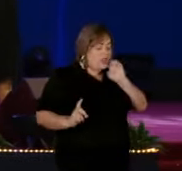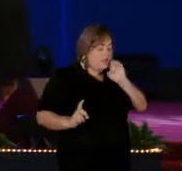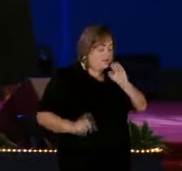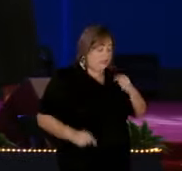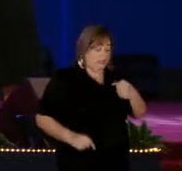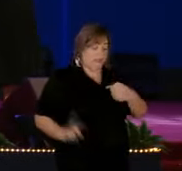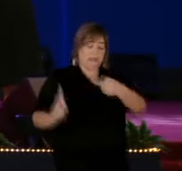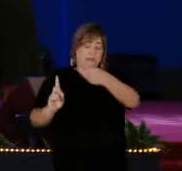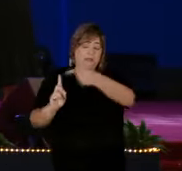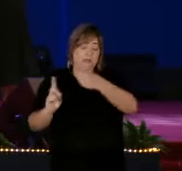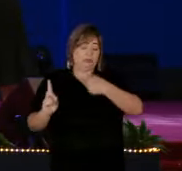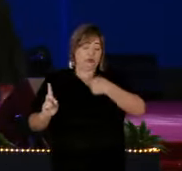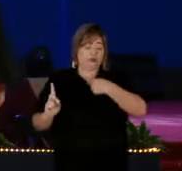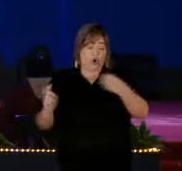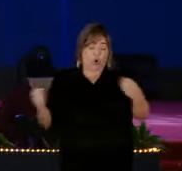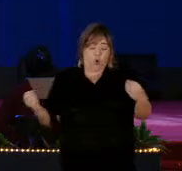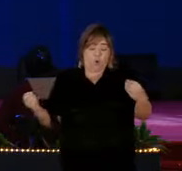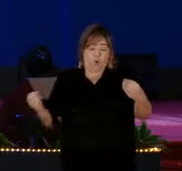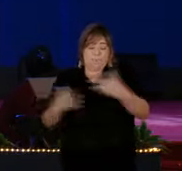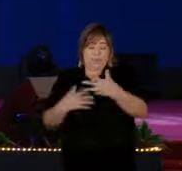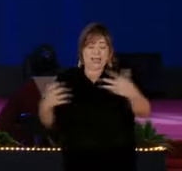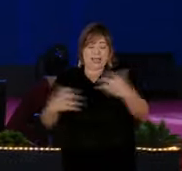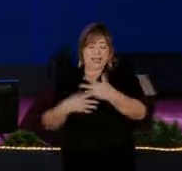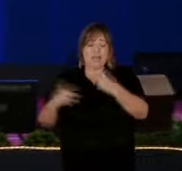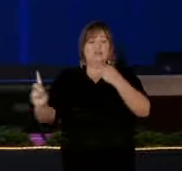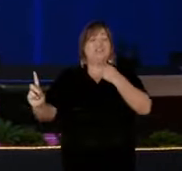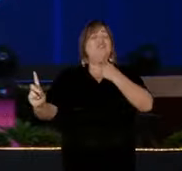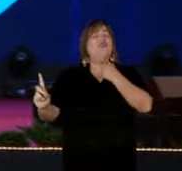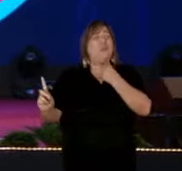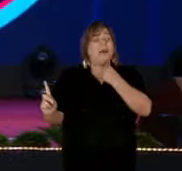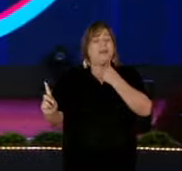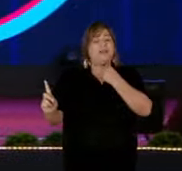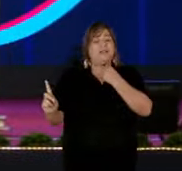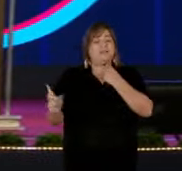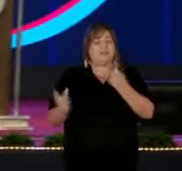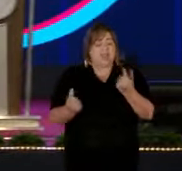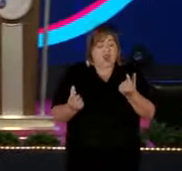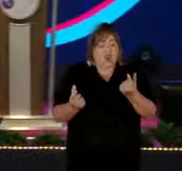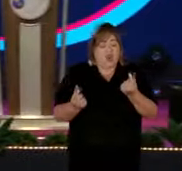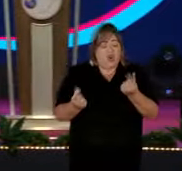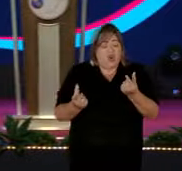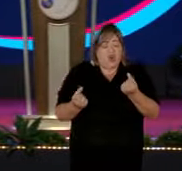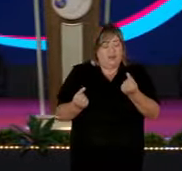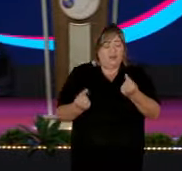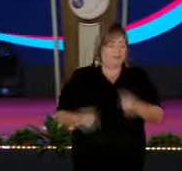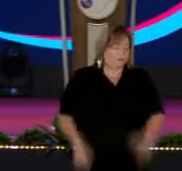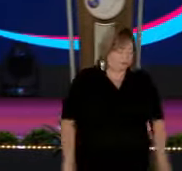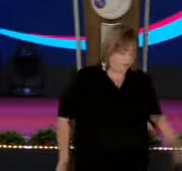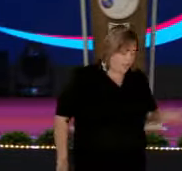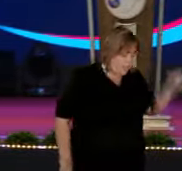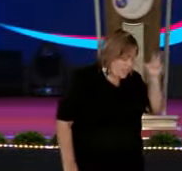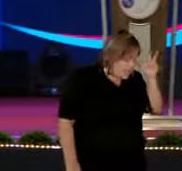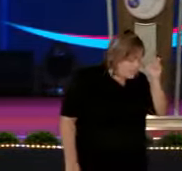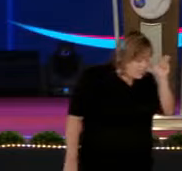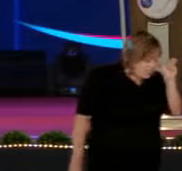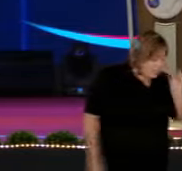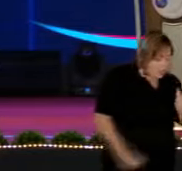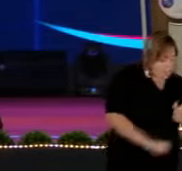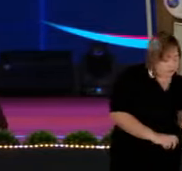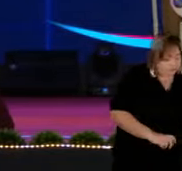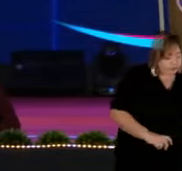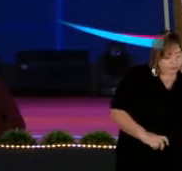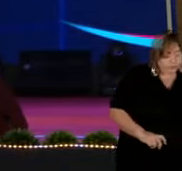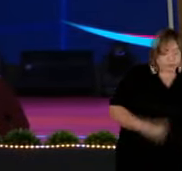me escondí, diga paralizarse. ¿Qué provocó Satanás al hablarle a Eva?